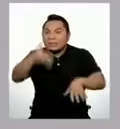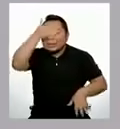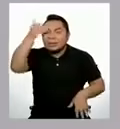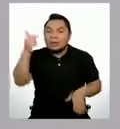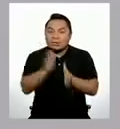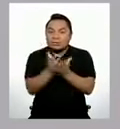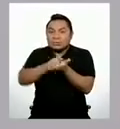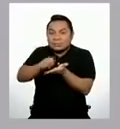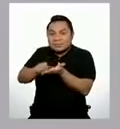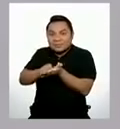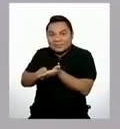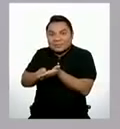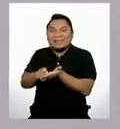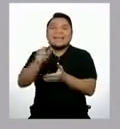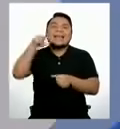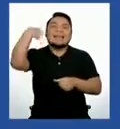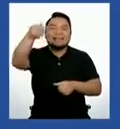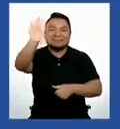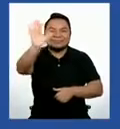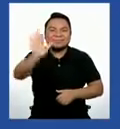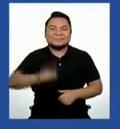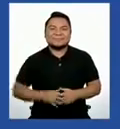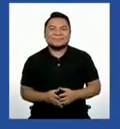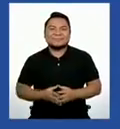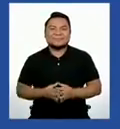de tener a la mano tus anotaciones. Hasta la próxima.